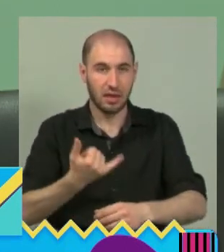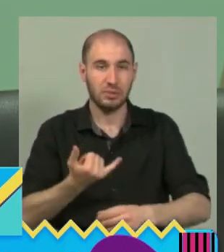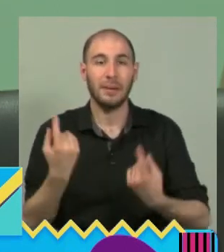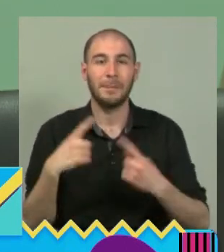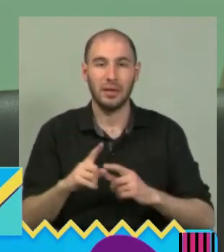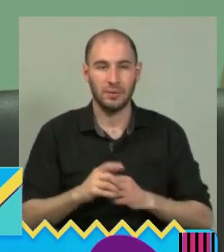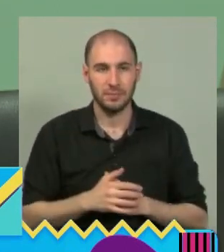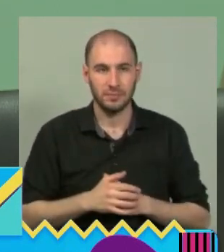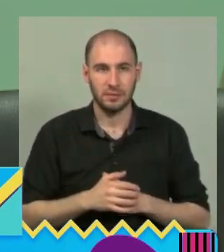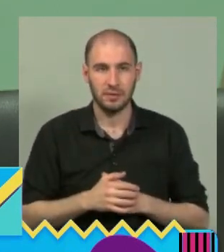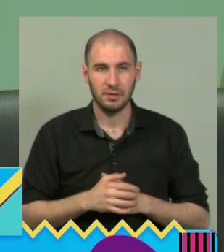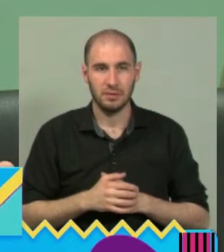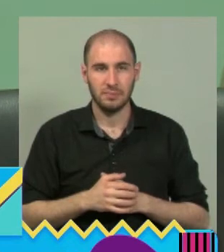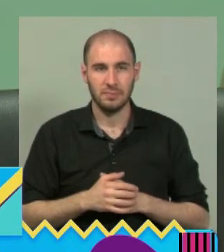es